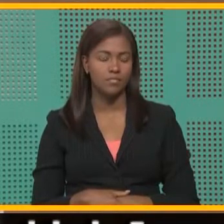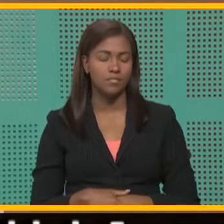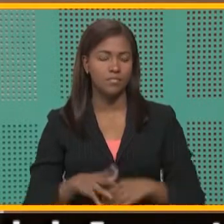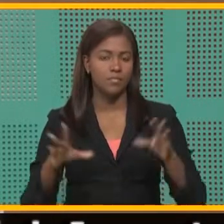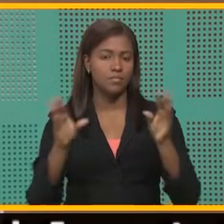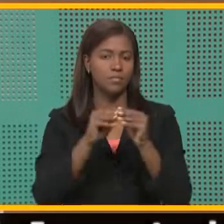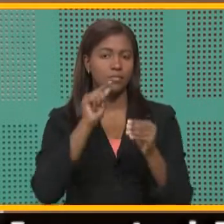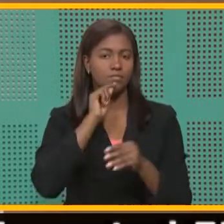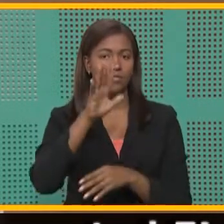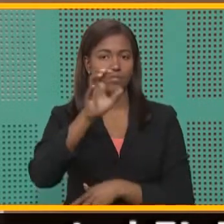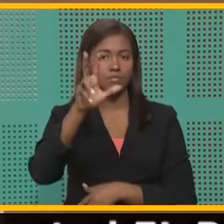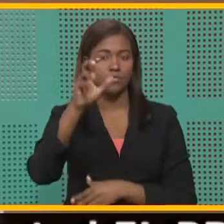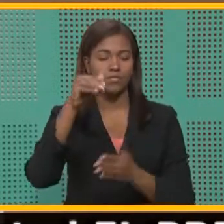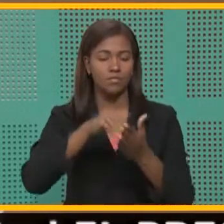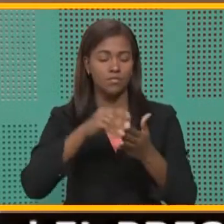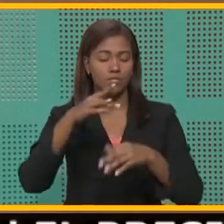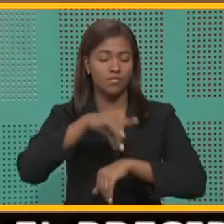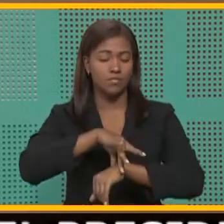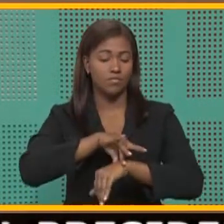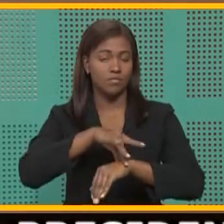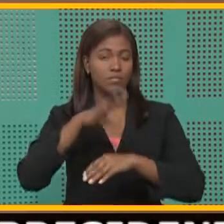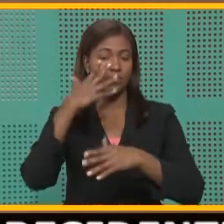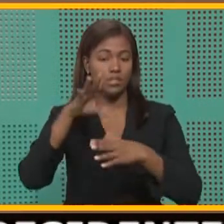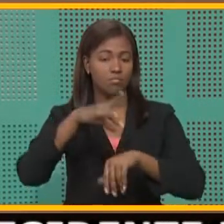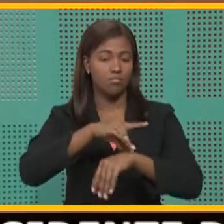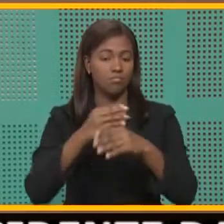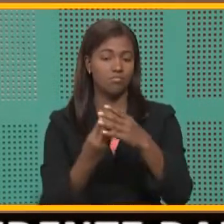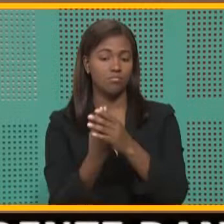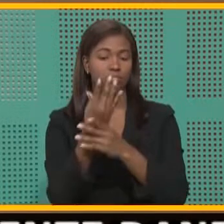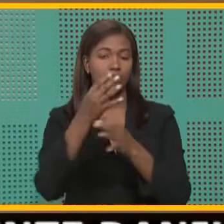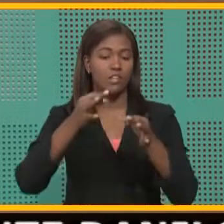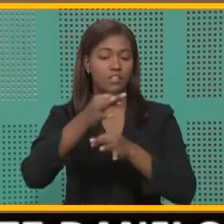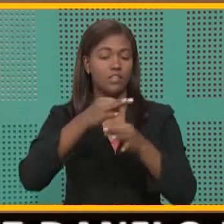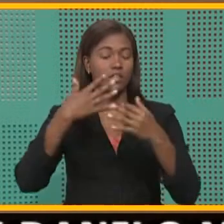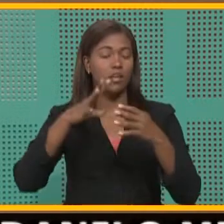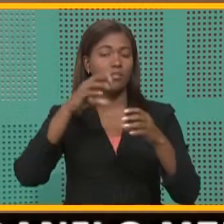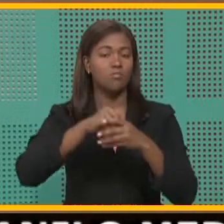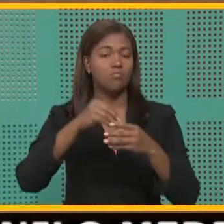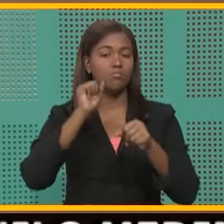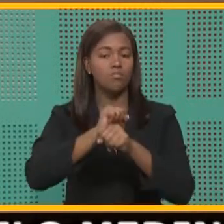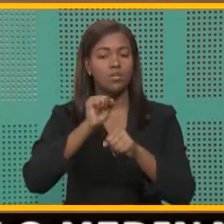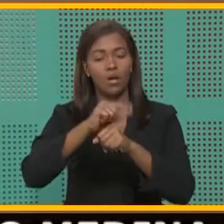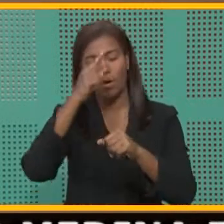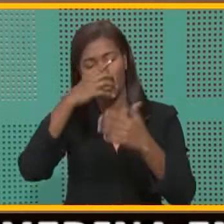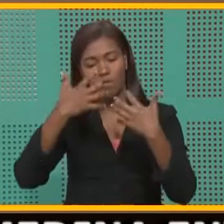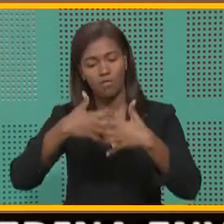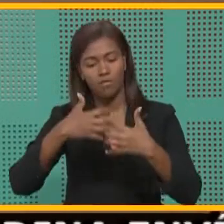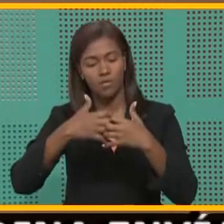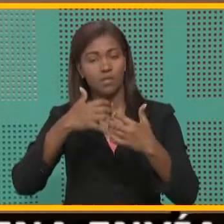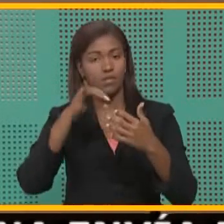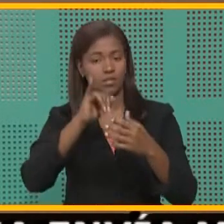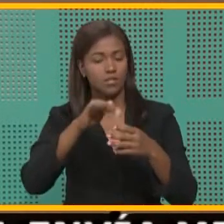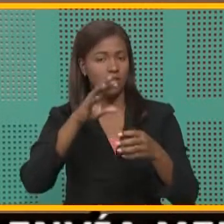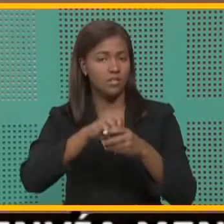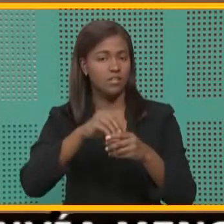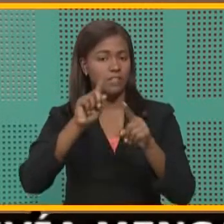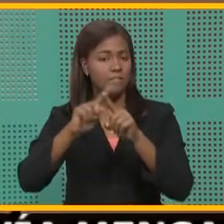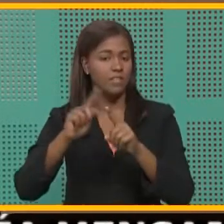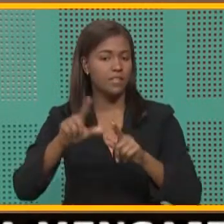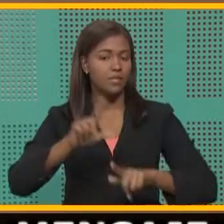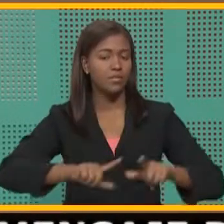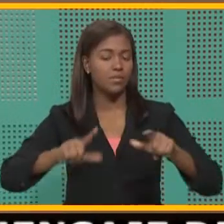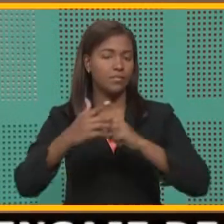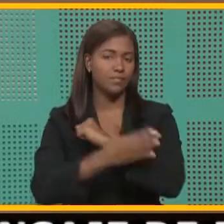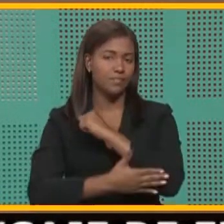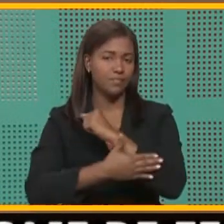Más de 530.000 tareas de tierra sembradas de café han sido intervenidas con plantas del grano aromático en diferentes puntos del